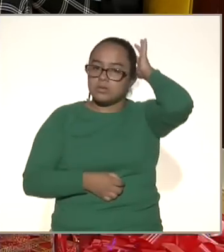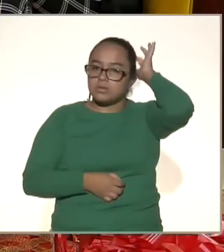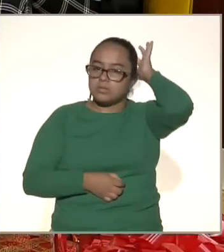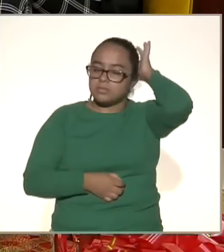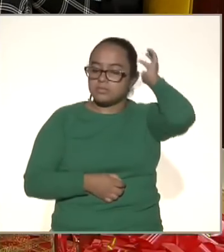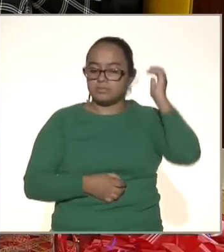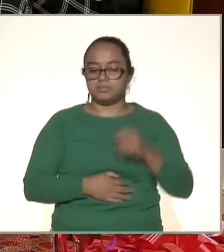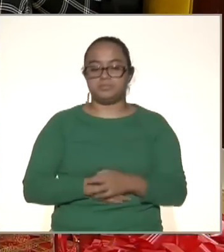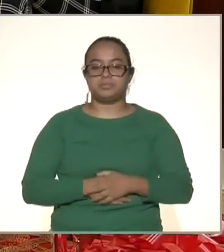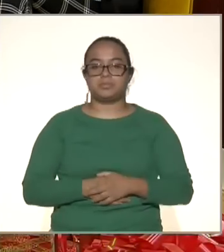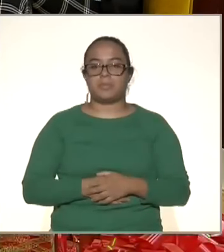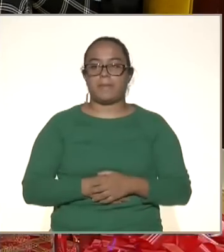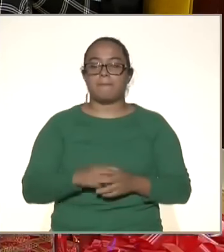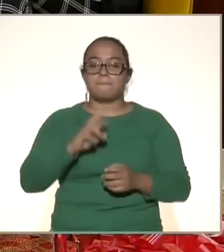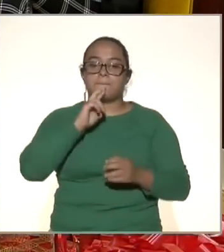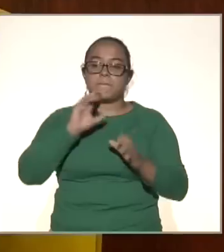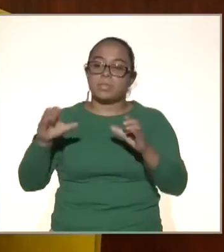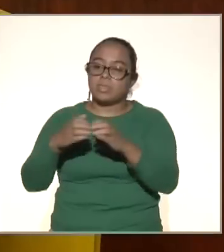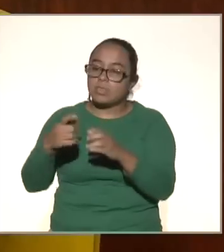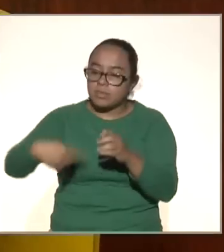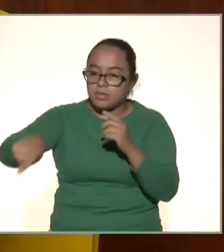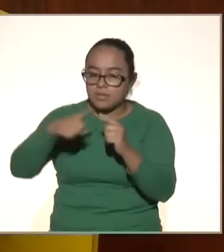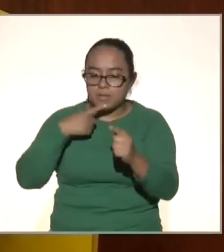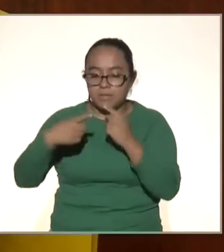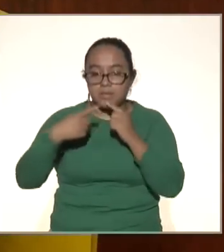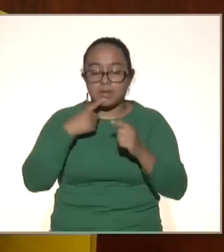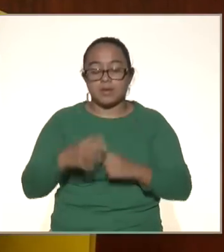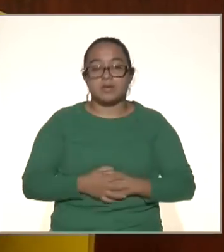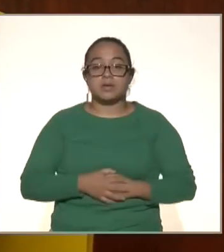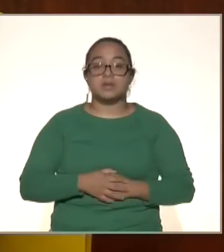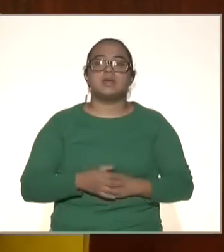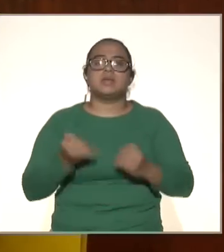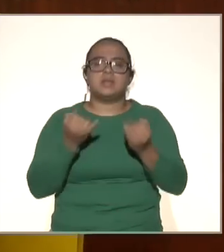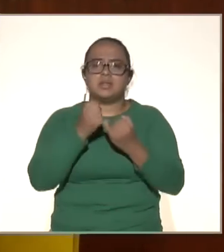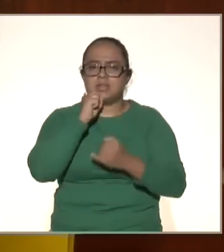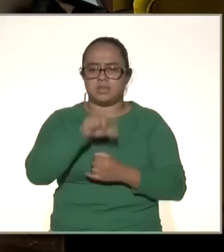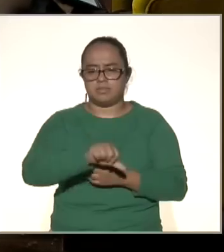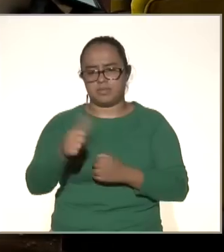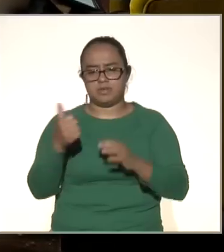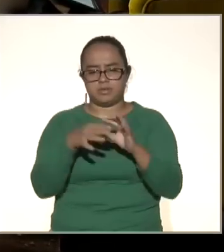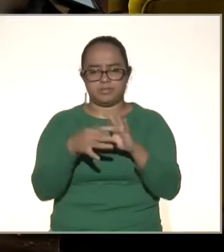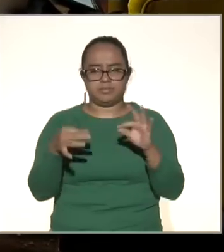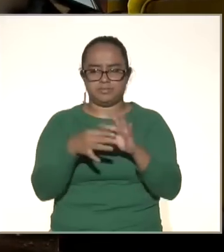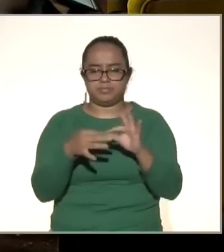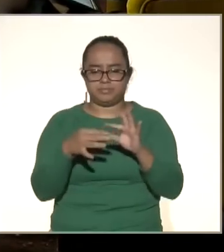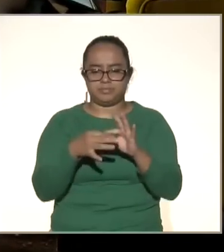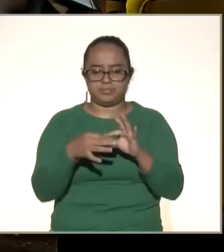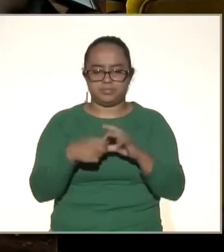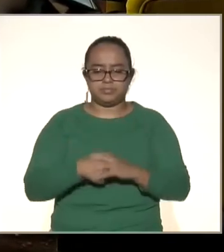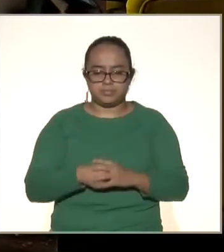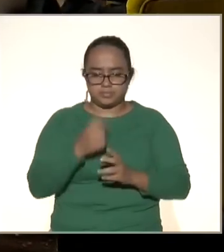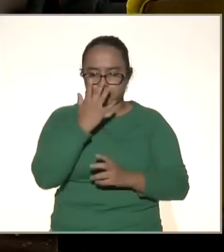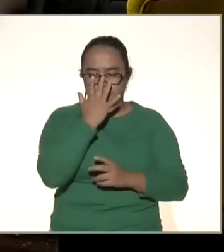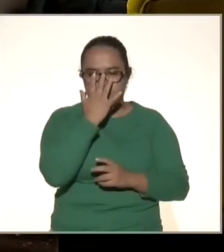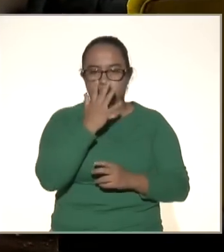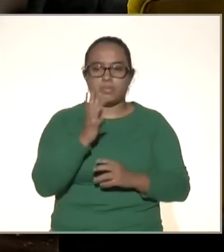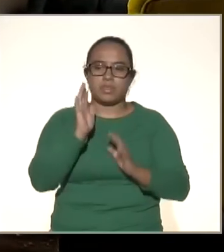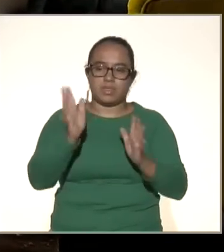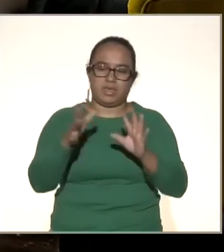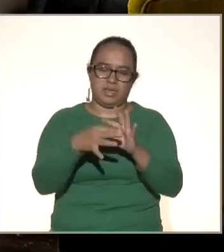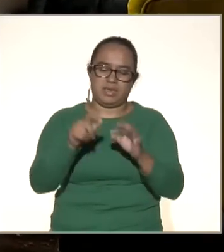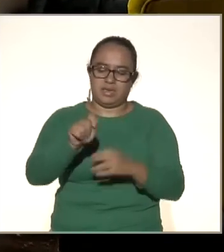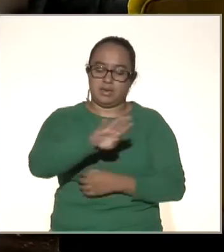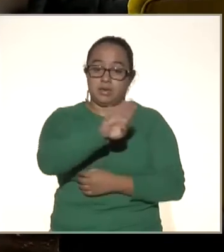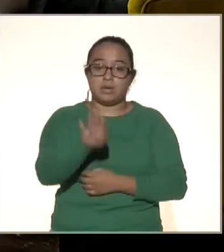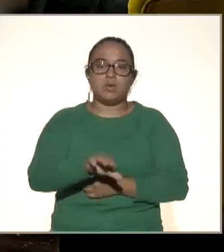Claro, persona que toma. a favor del colectivo. Exacto. Rose, También nos decían, obviamente, respecto a resignificar, ya se habló de la muerte.